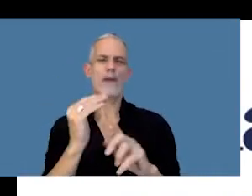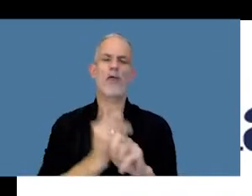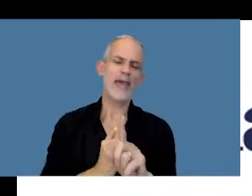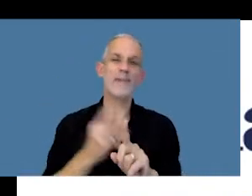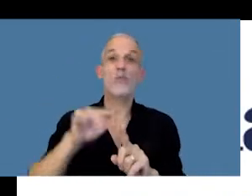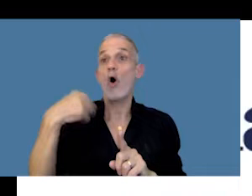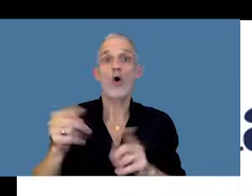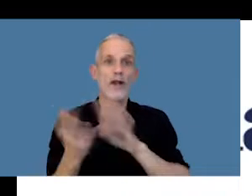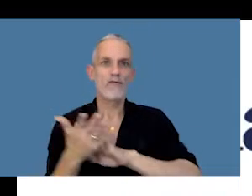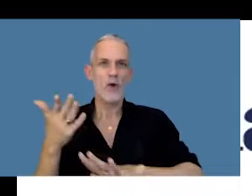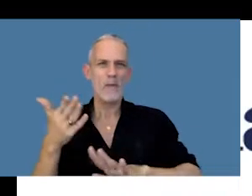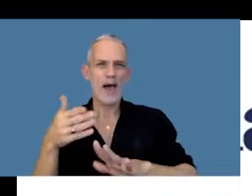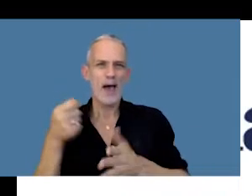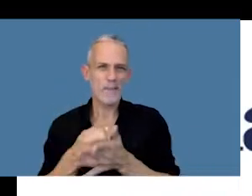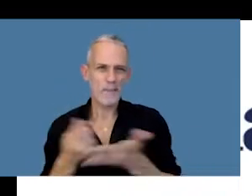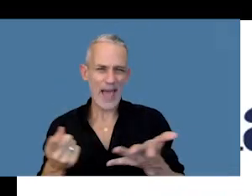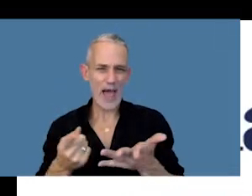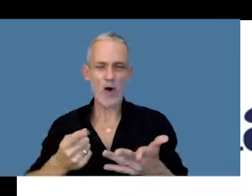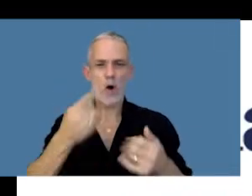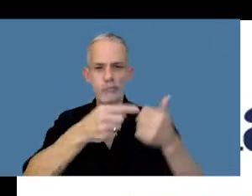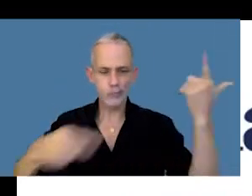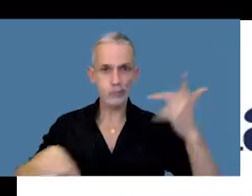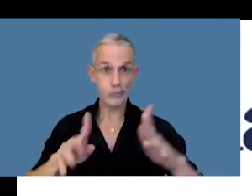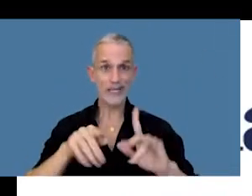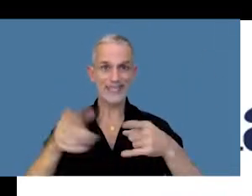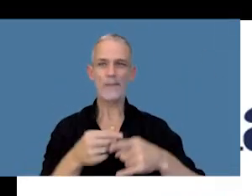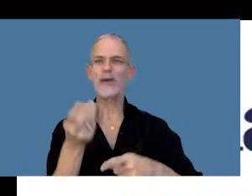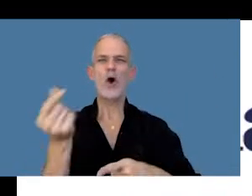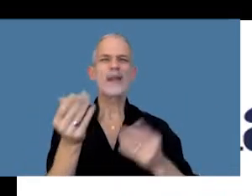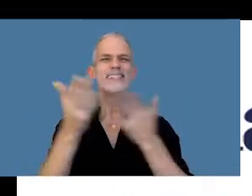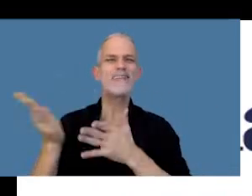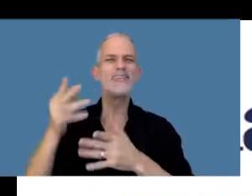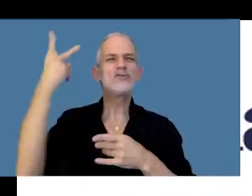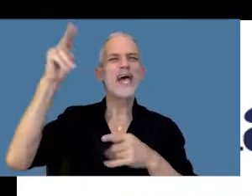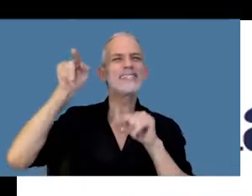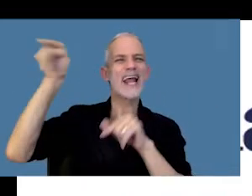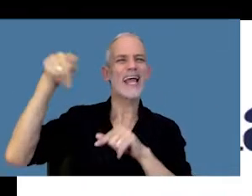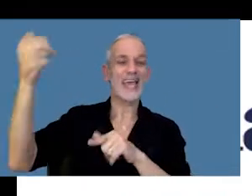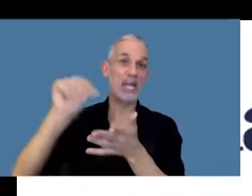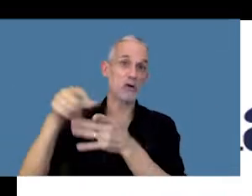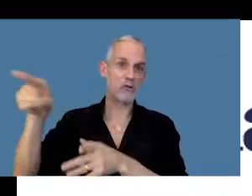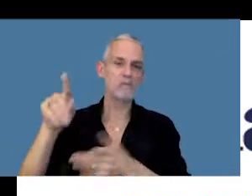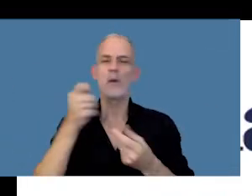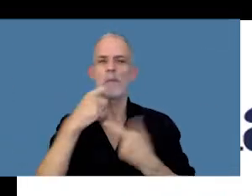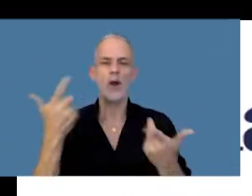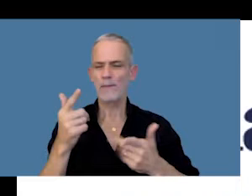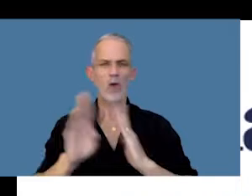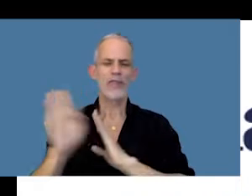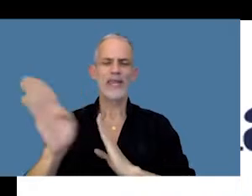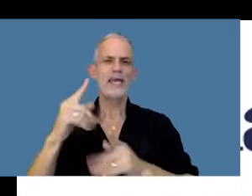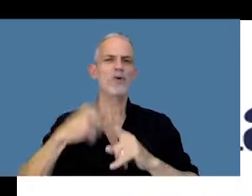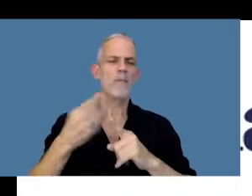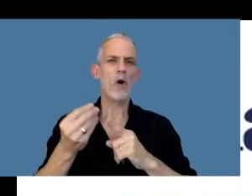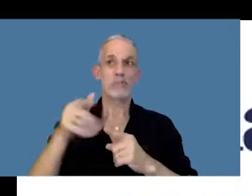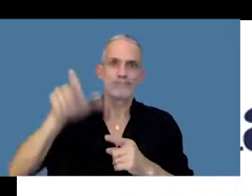otros medios equivalentes, así como la adquisición de servicios al exterior, ya sea directamente a través del operador